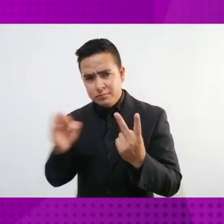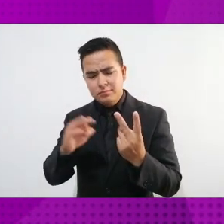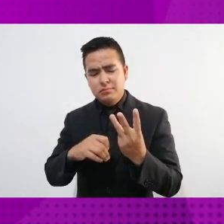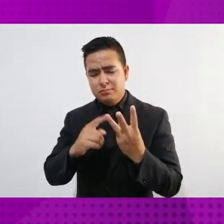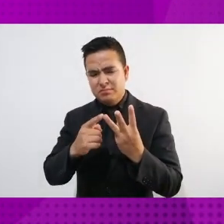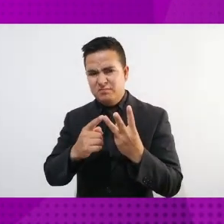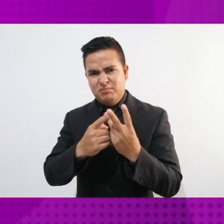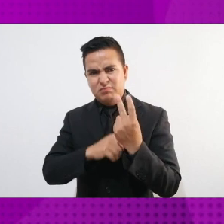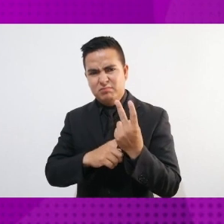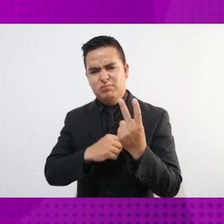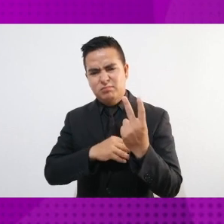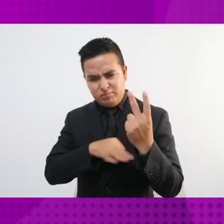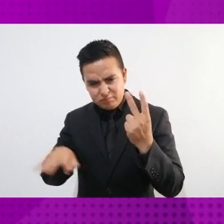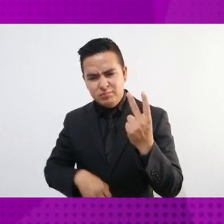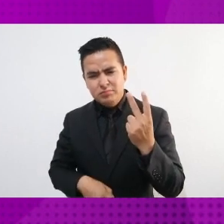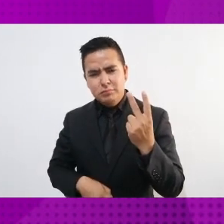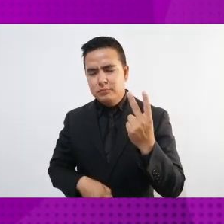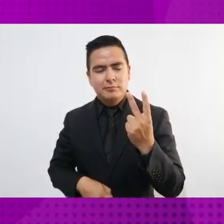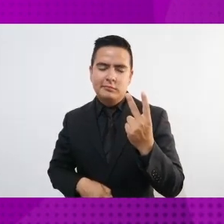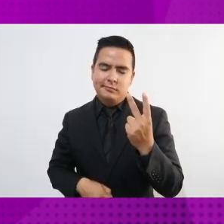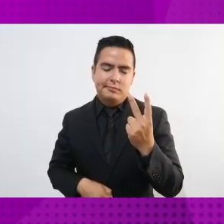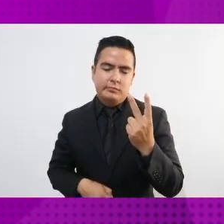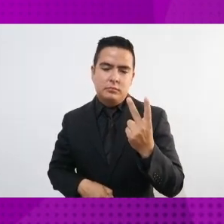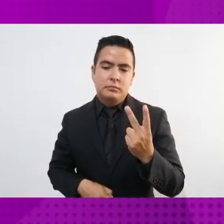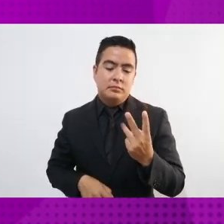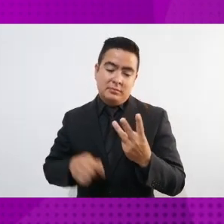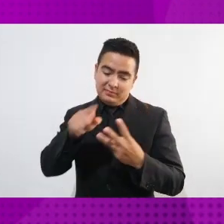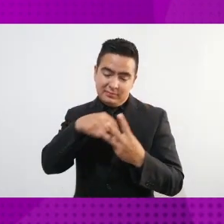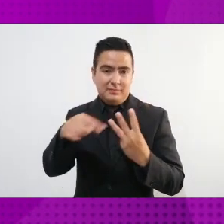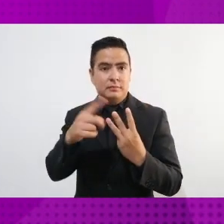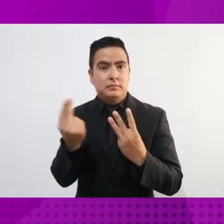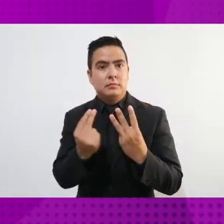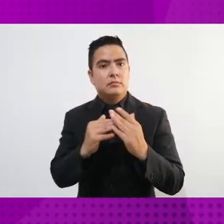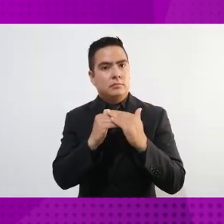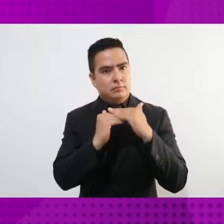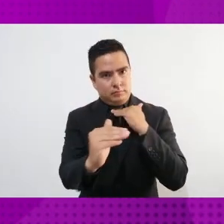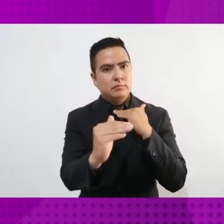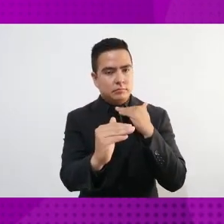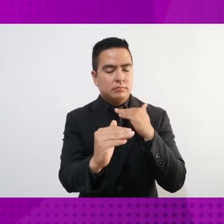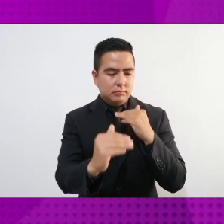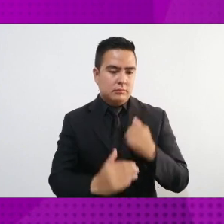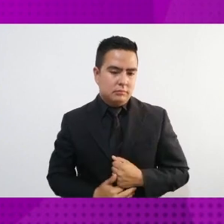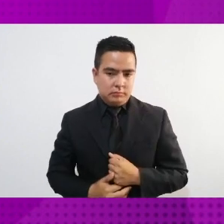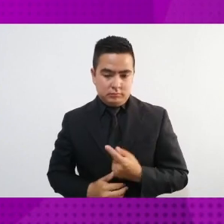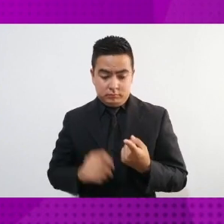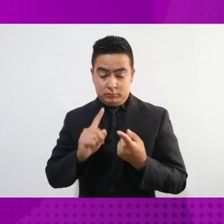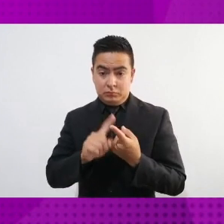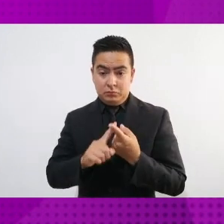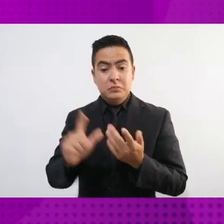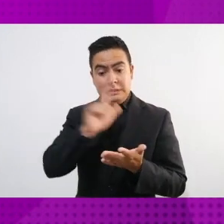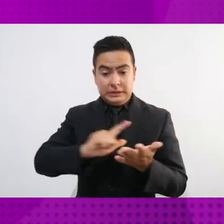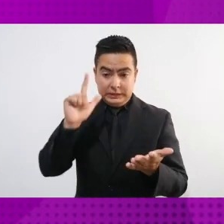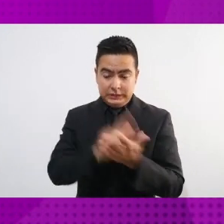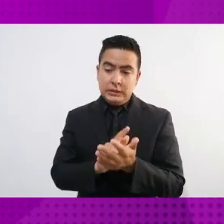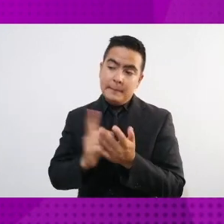construcción teórica necesariamente toma en cuenta este equilibrio entre 3, ¿no? Alguien que ejecuta la